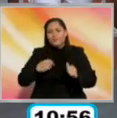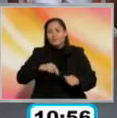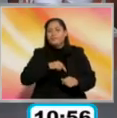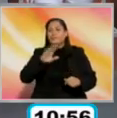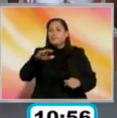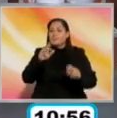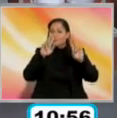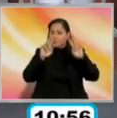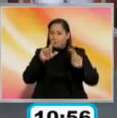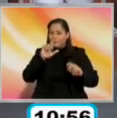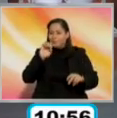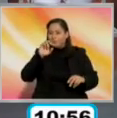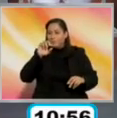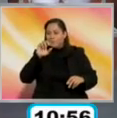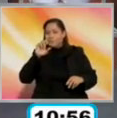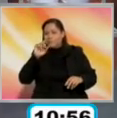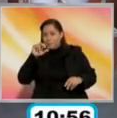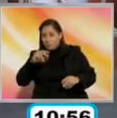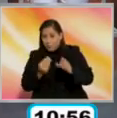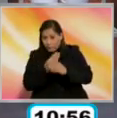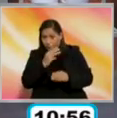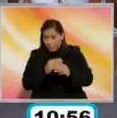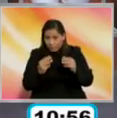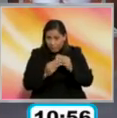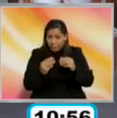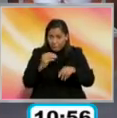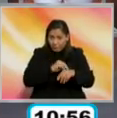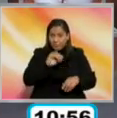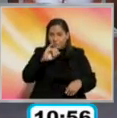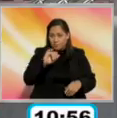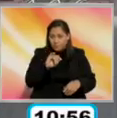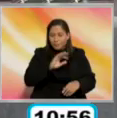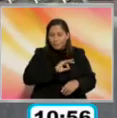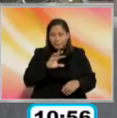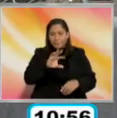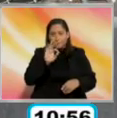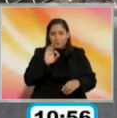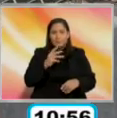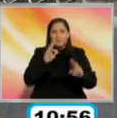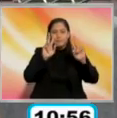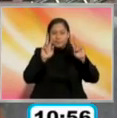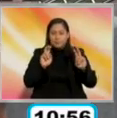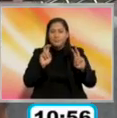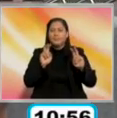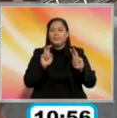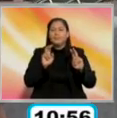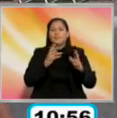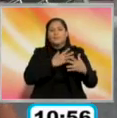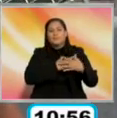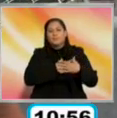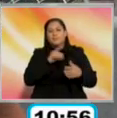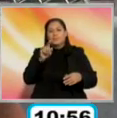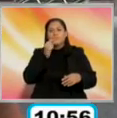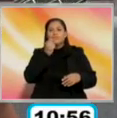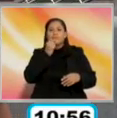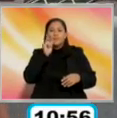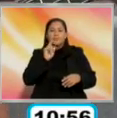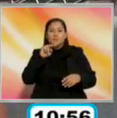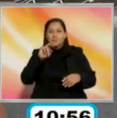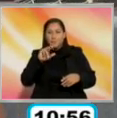Oye, este tema de Leo Dan, ¿viene el nuevo material discográfico? Claro que sí, lo pueden encontrar, señores. Viene el tema del amor de la nena, quiero